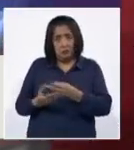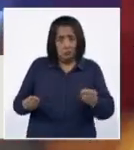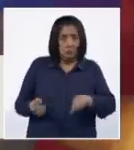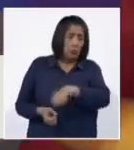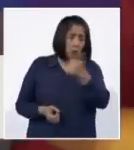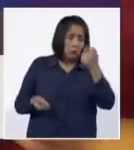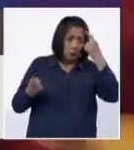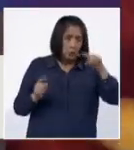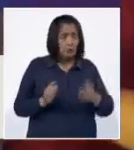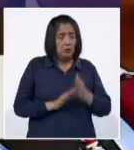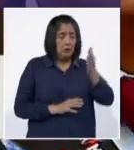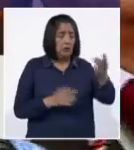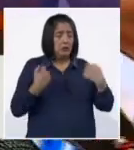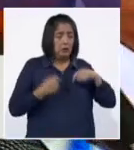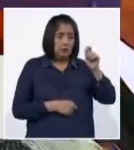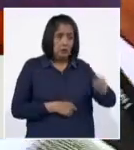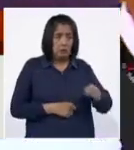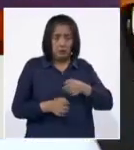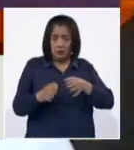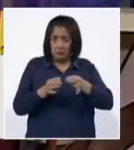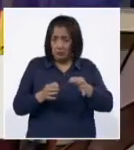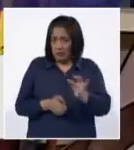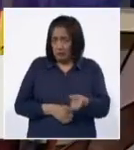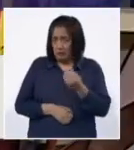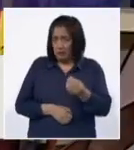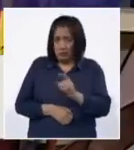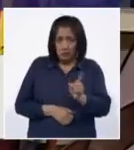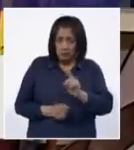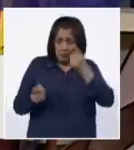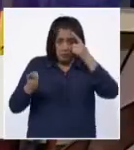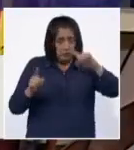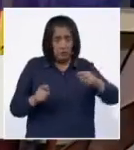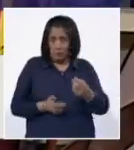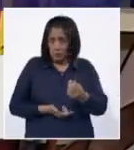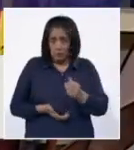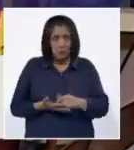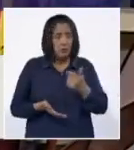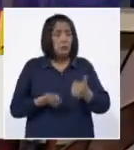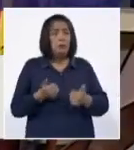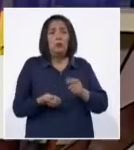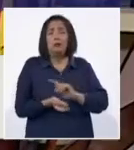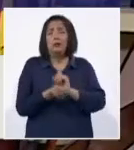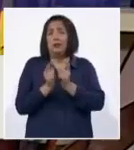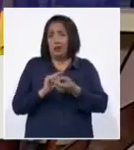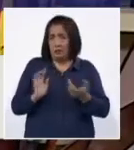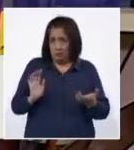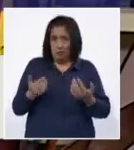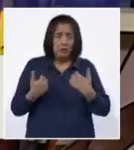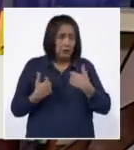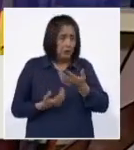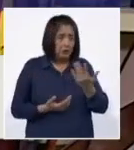a tener que ir ante el juez y justificar por qué no está de acuerdo y cuál es la variación que ha